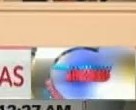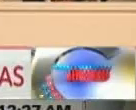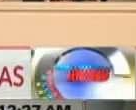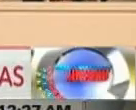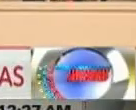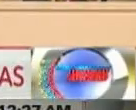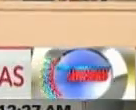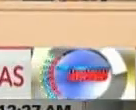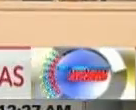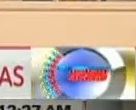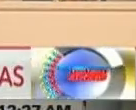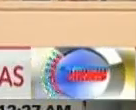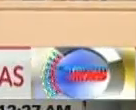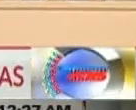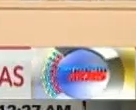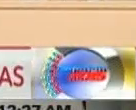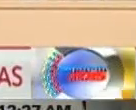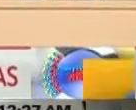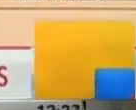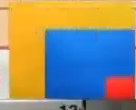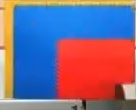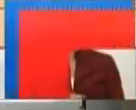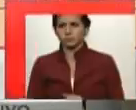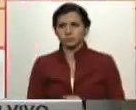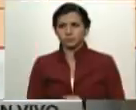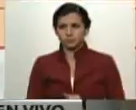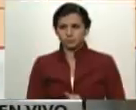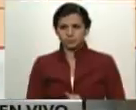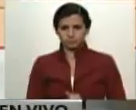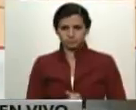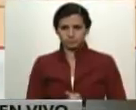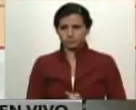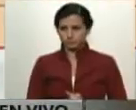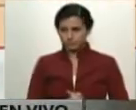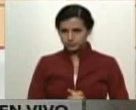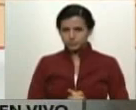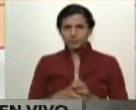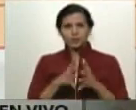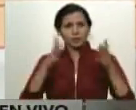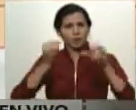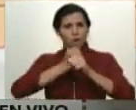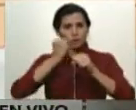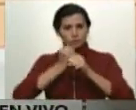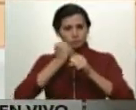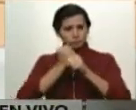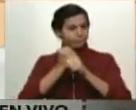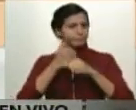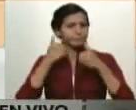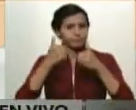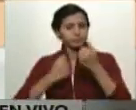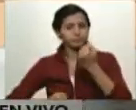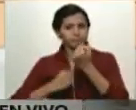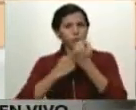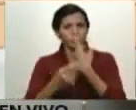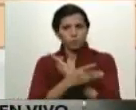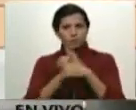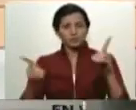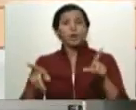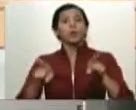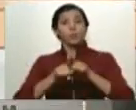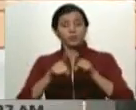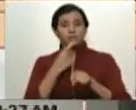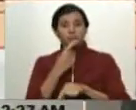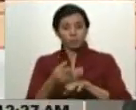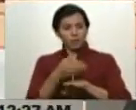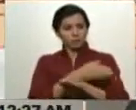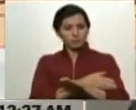En el día de hoy hemos tenido una gran jornada por la democracia. Tal como lo hemos